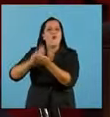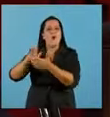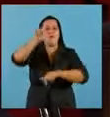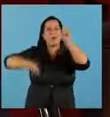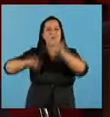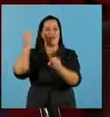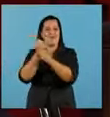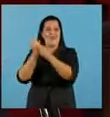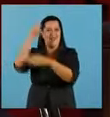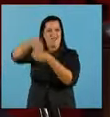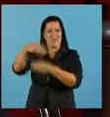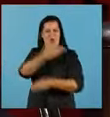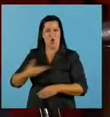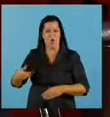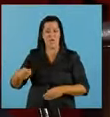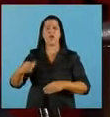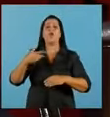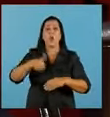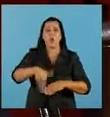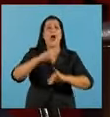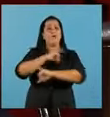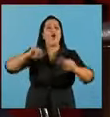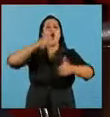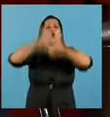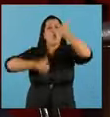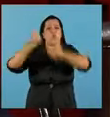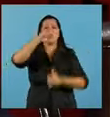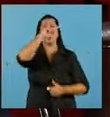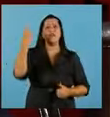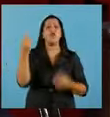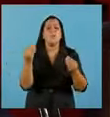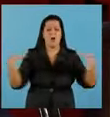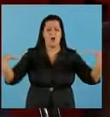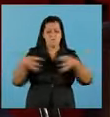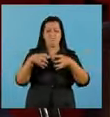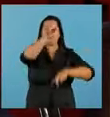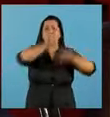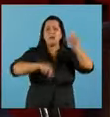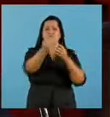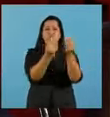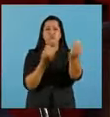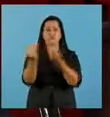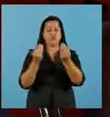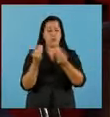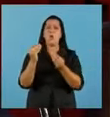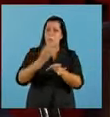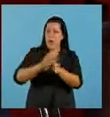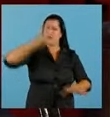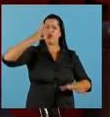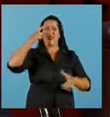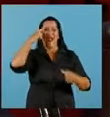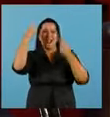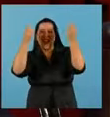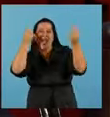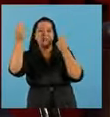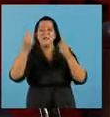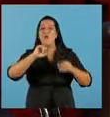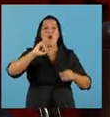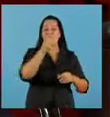Gobierno. Vamos a lanzar un concurso nacional para conformar un cuerpo profesional estable y creativo entre los mejores